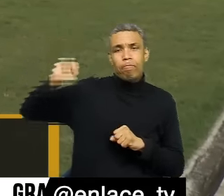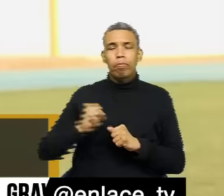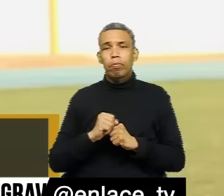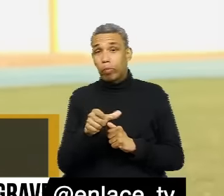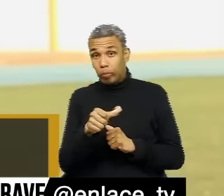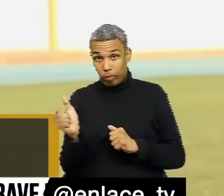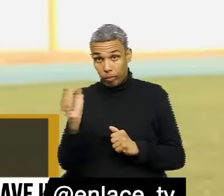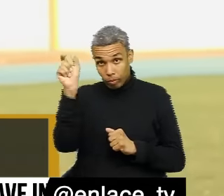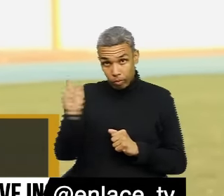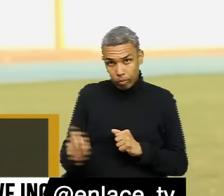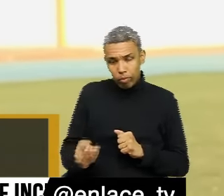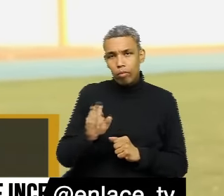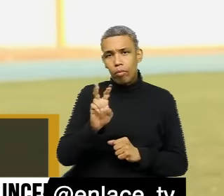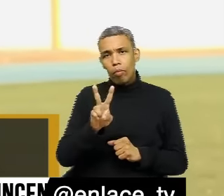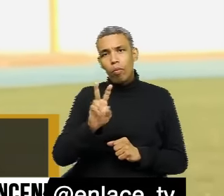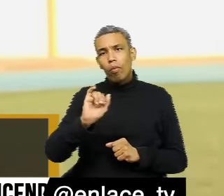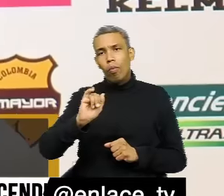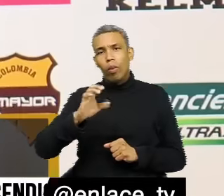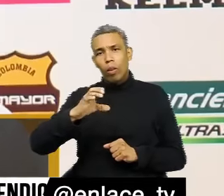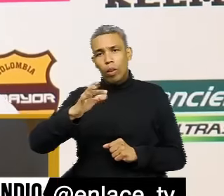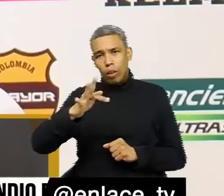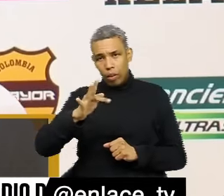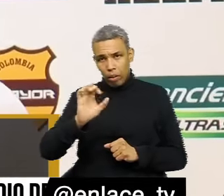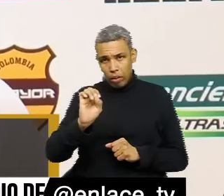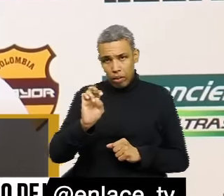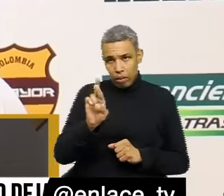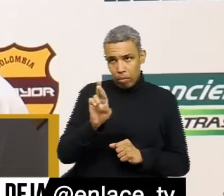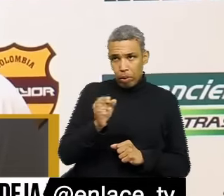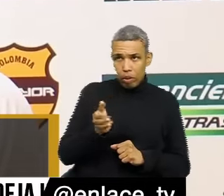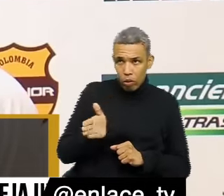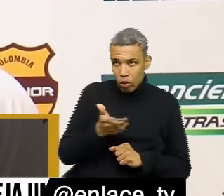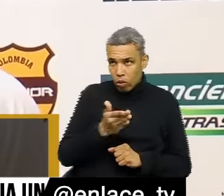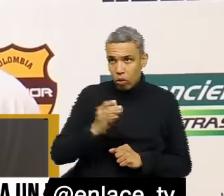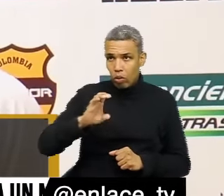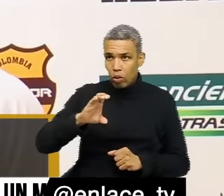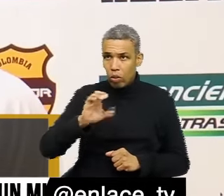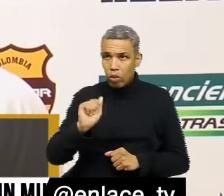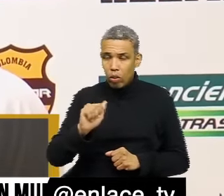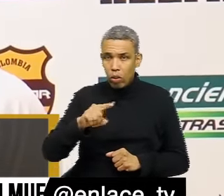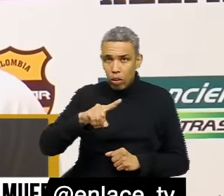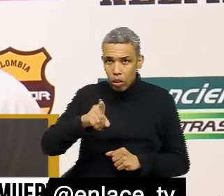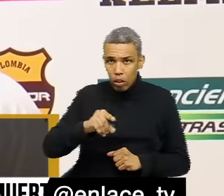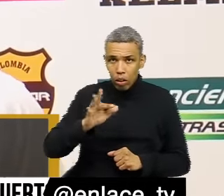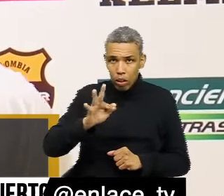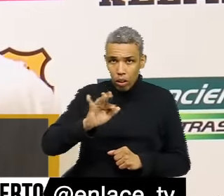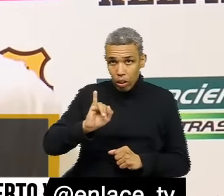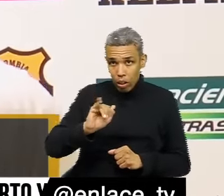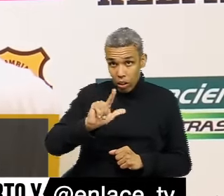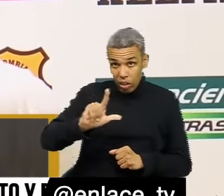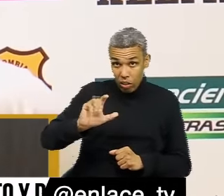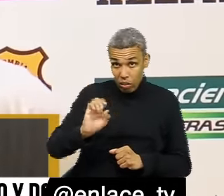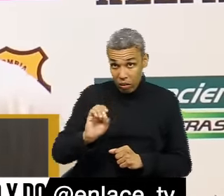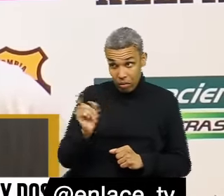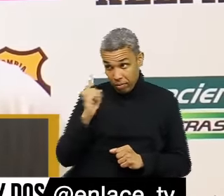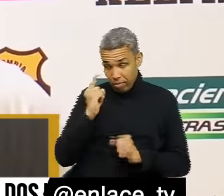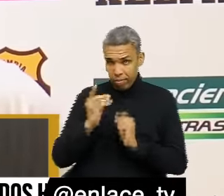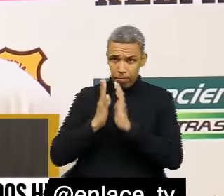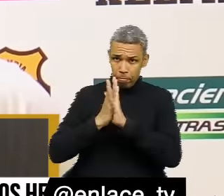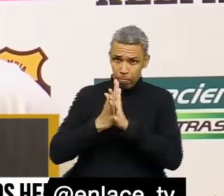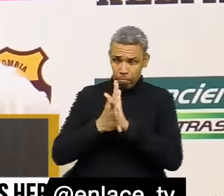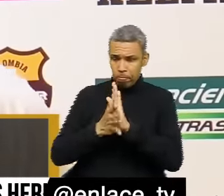es no confiarse de Fortaleza. Es el sueño, el deseo. Pienso que el equipo ha venido de menos a